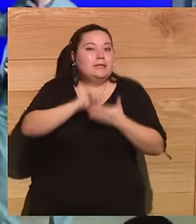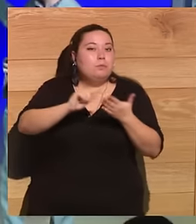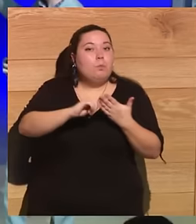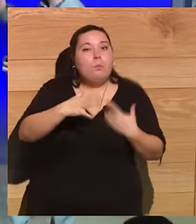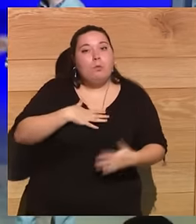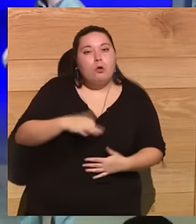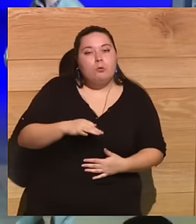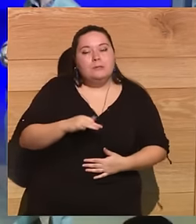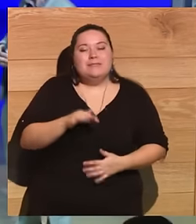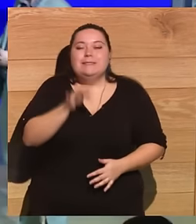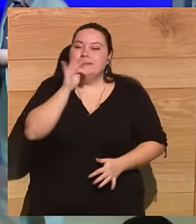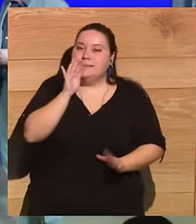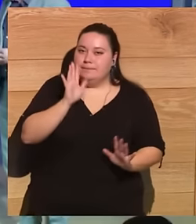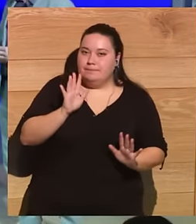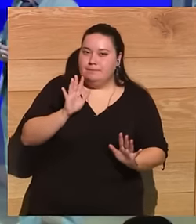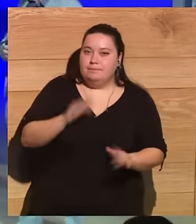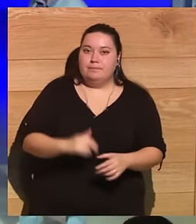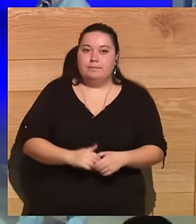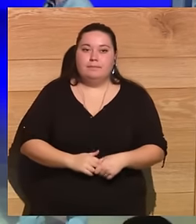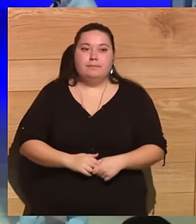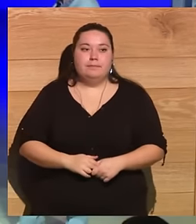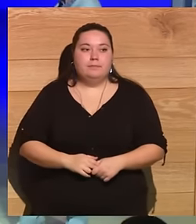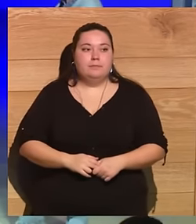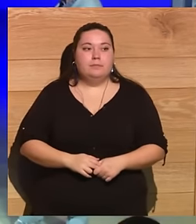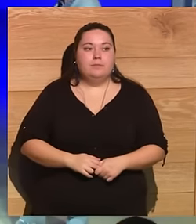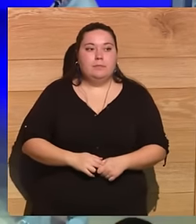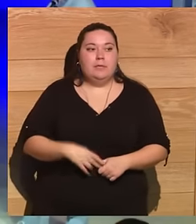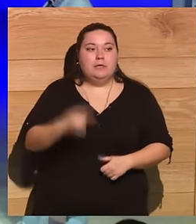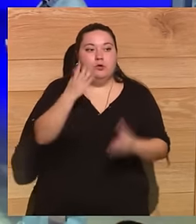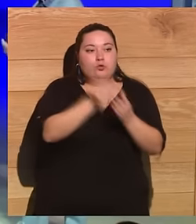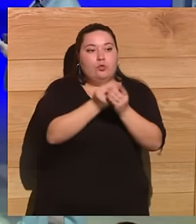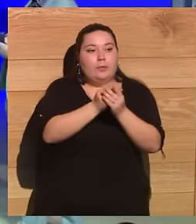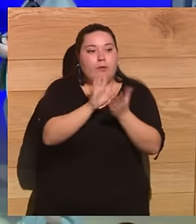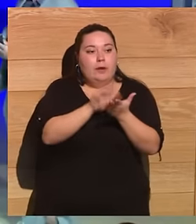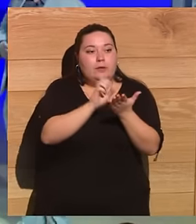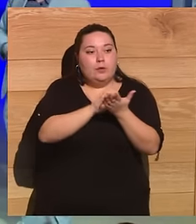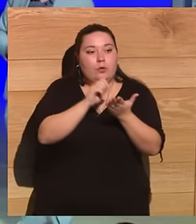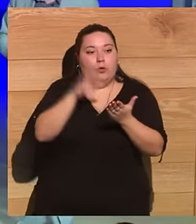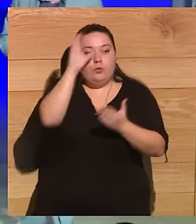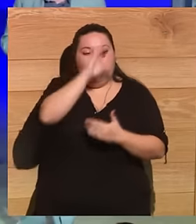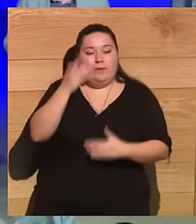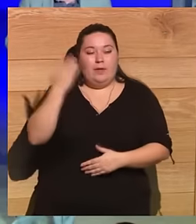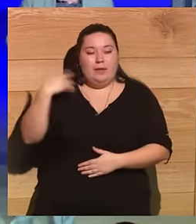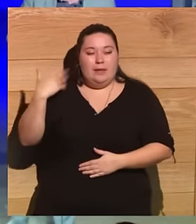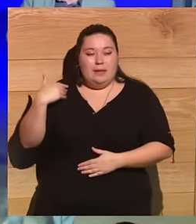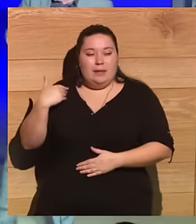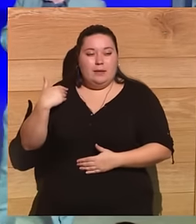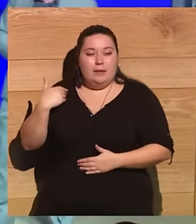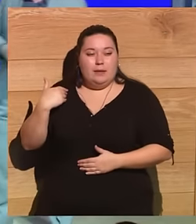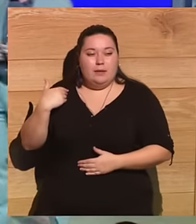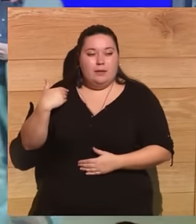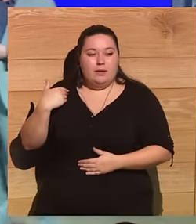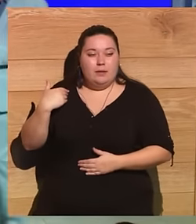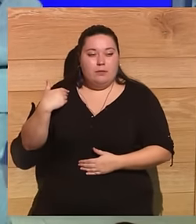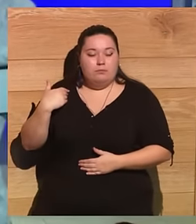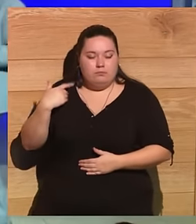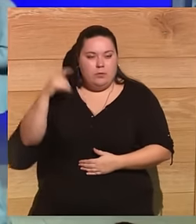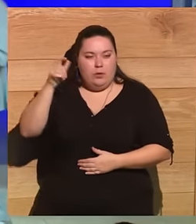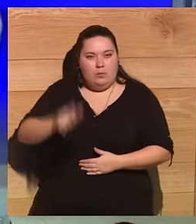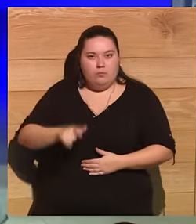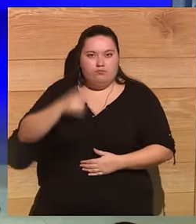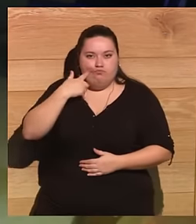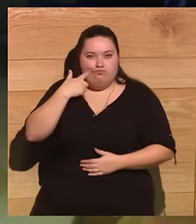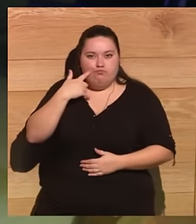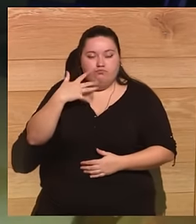estamos ahí, ¿no? Pero este es de un documento, de un artículo científico de hace un par de años, creo, de Peter Gufsemaf, de